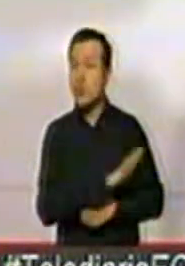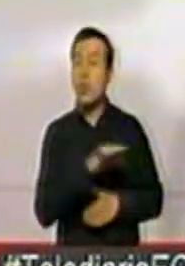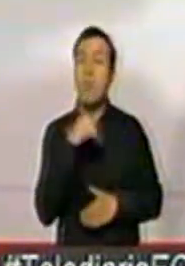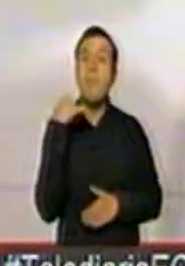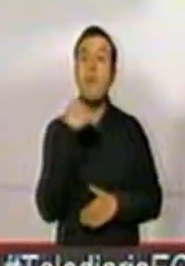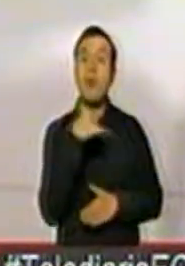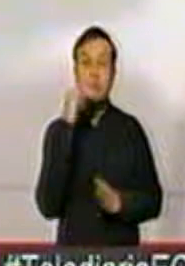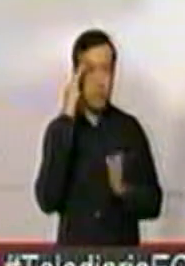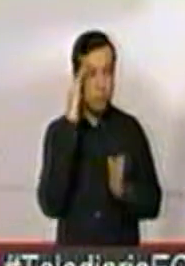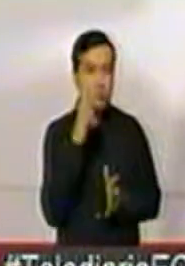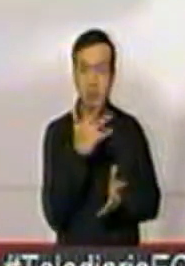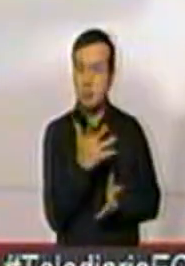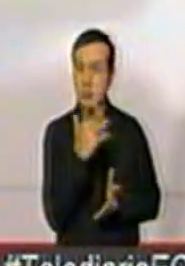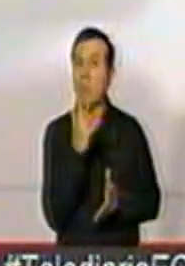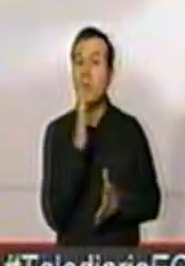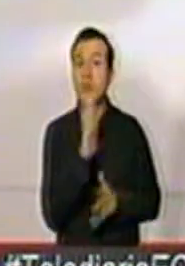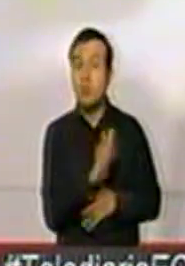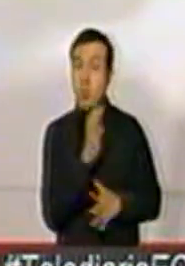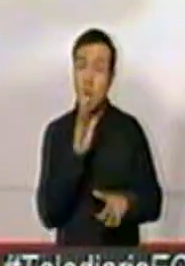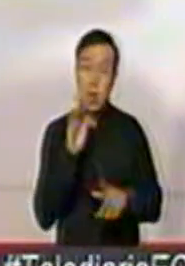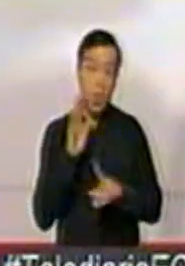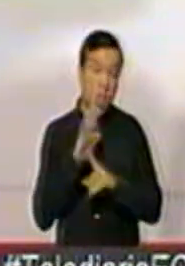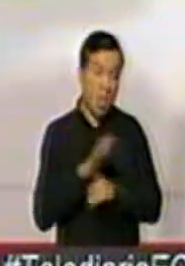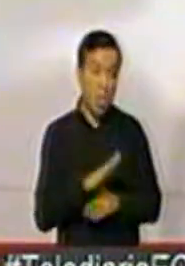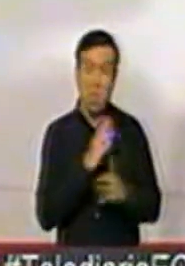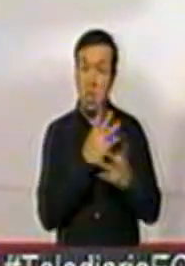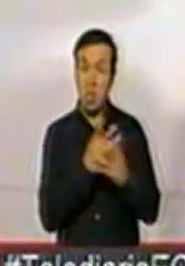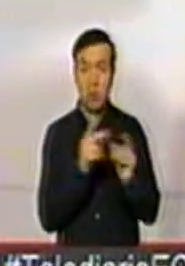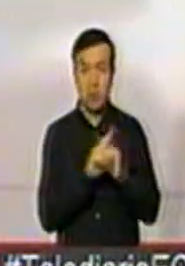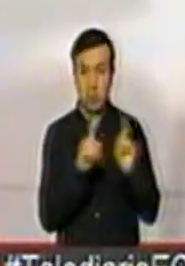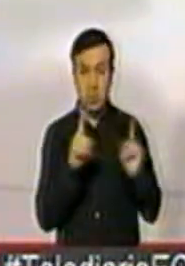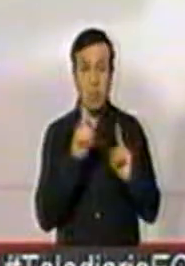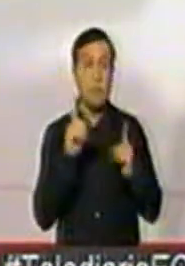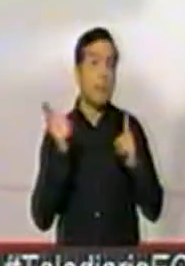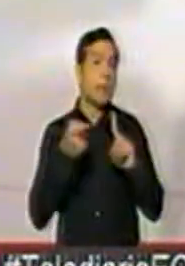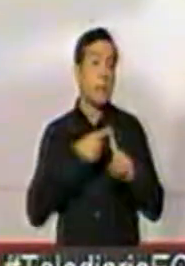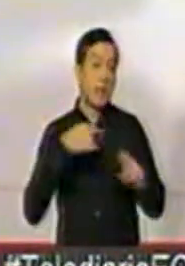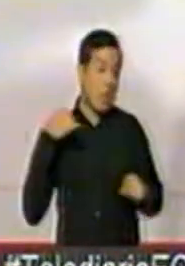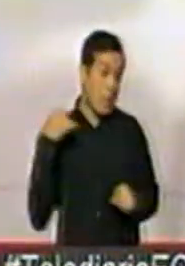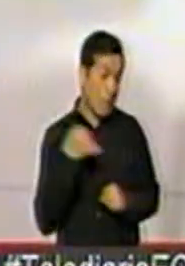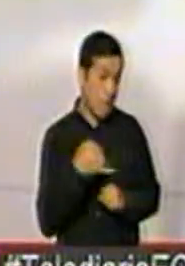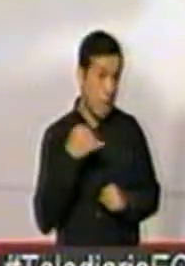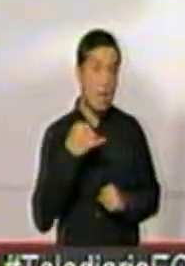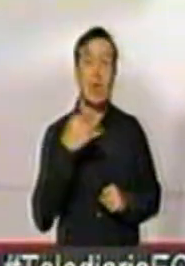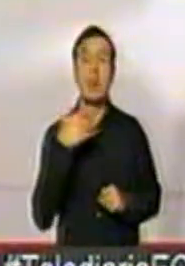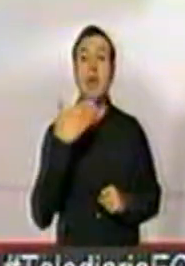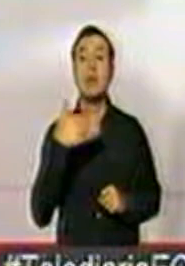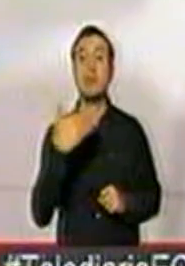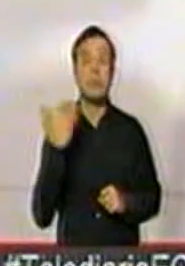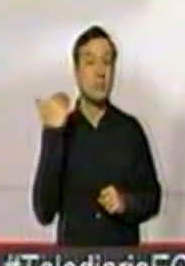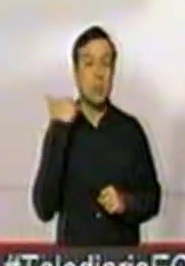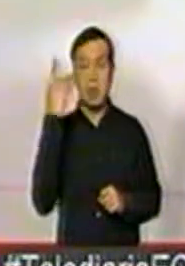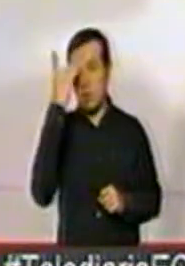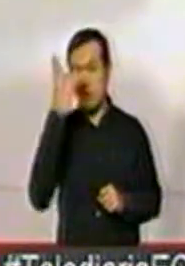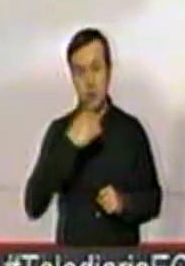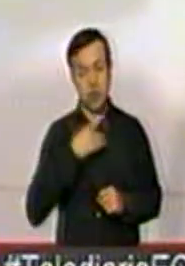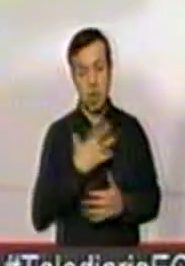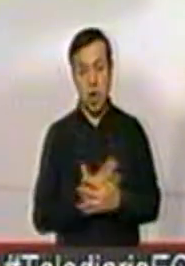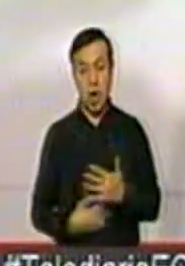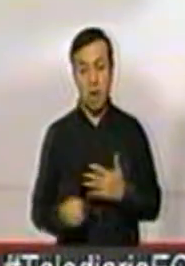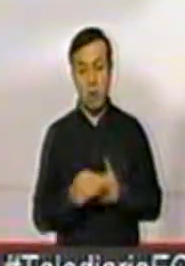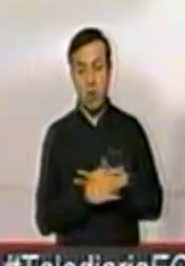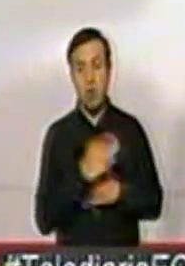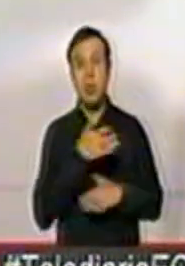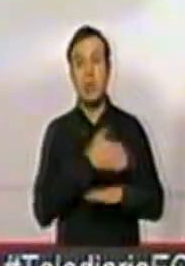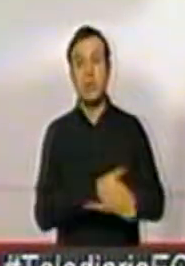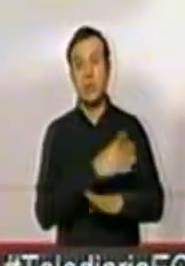violación para que no sean criminalizadas. Son víctimas de una violación y adicionalmente cuando han tomado una decisión de interrumpir sus embarazos son